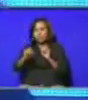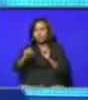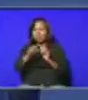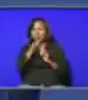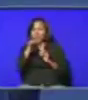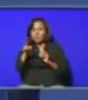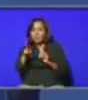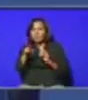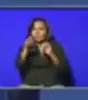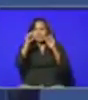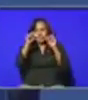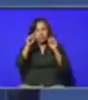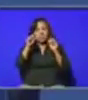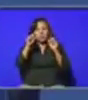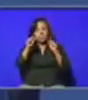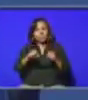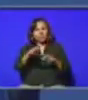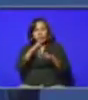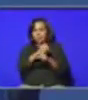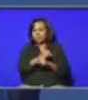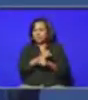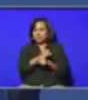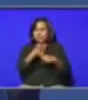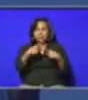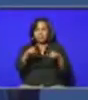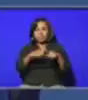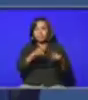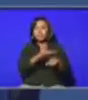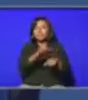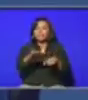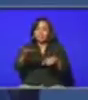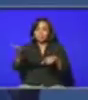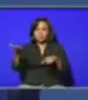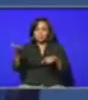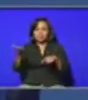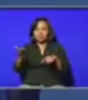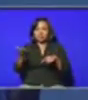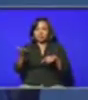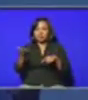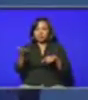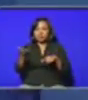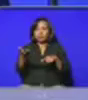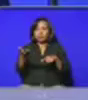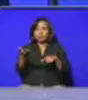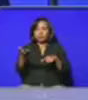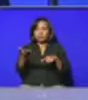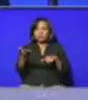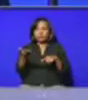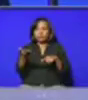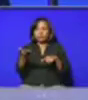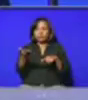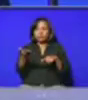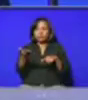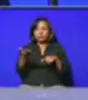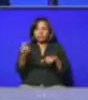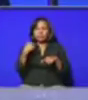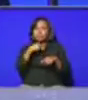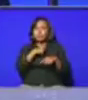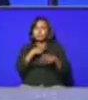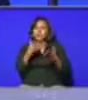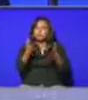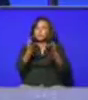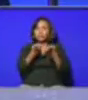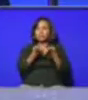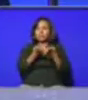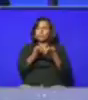laboratorios y por qué no decirlo también en interacción con la propia industria. Ahora bien, no solo queremos formar